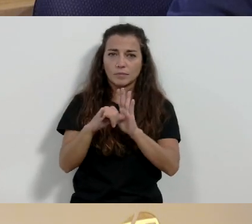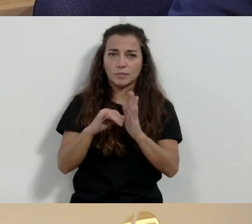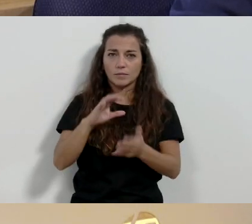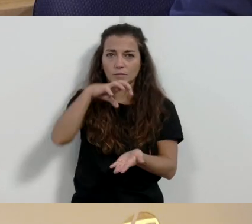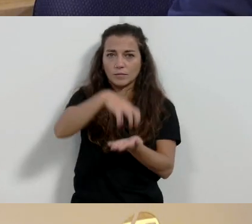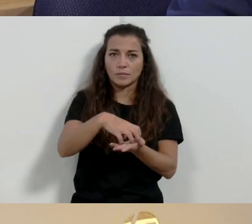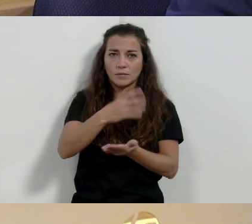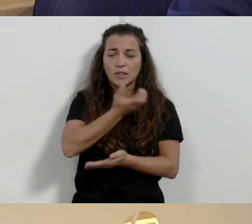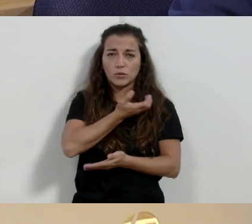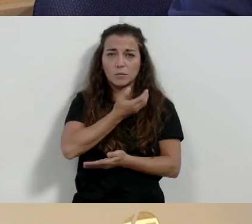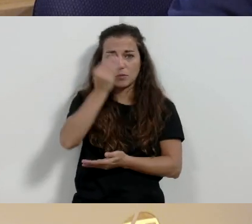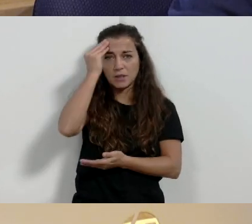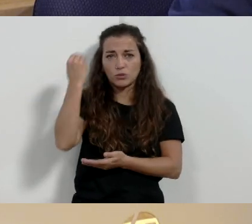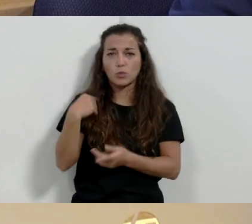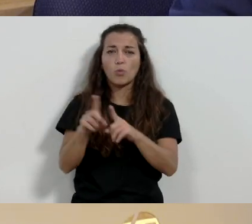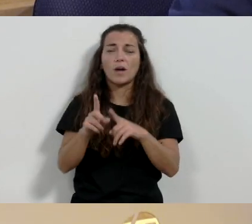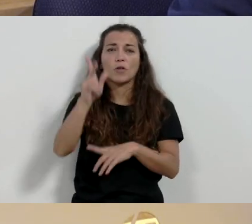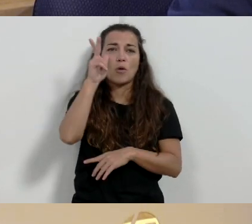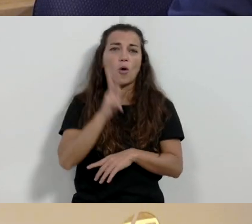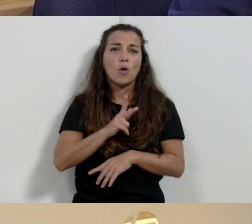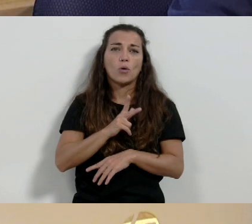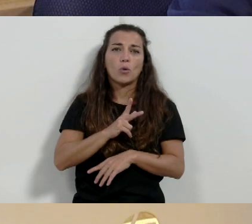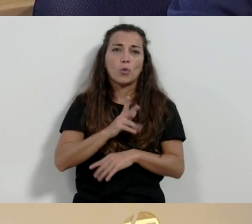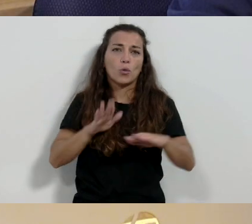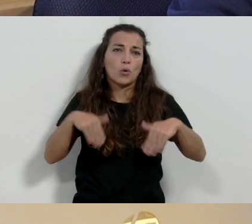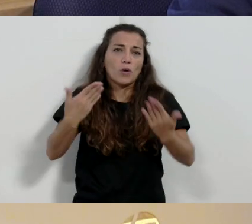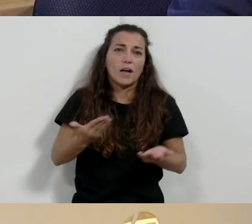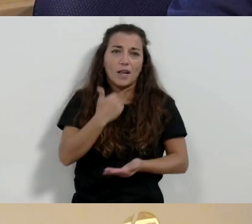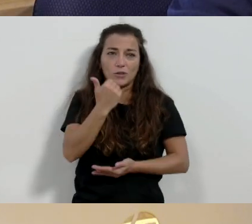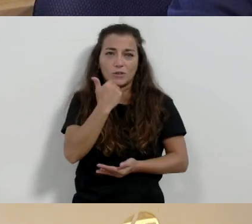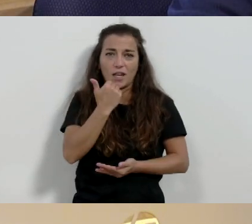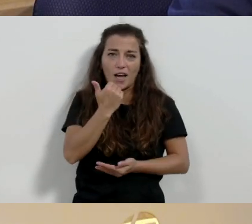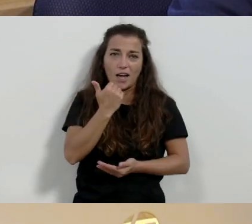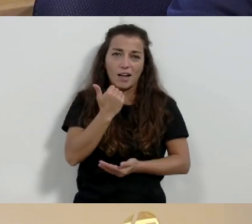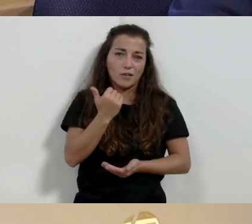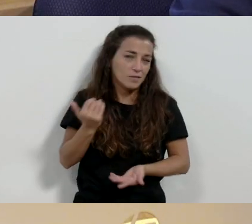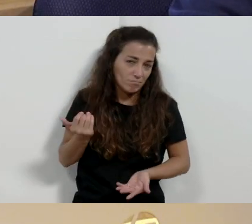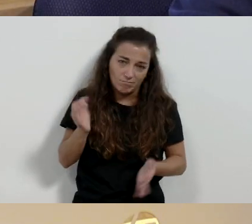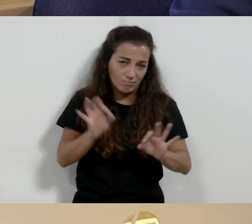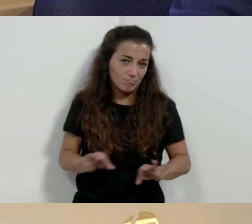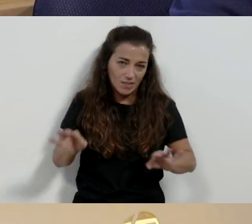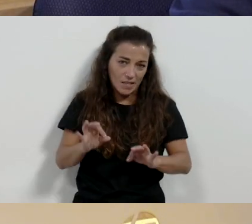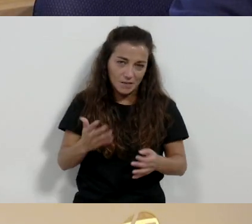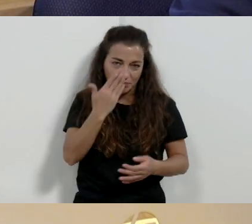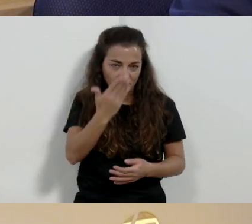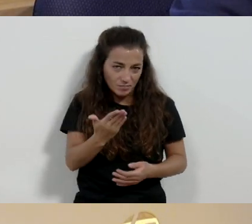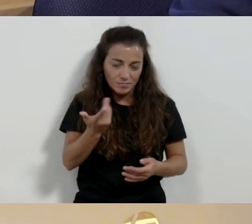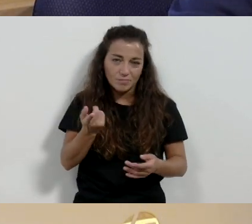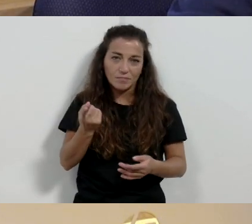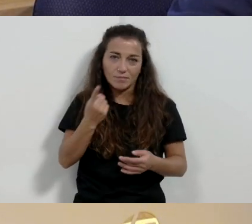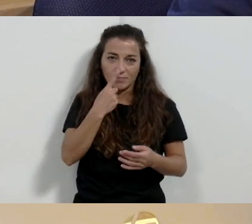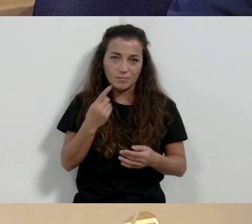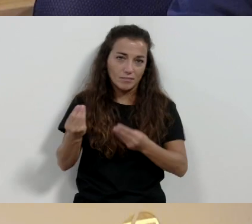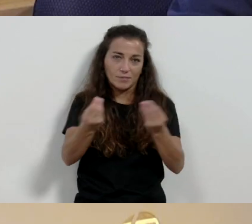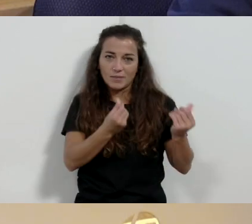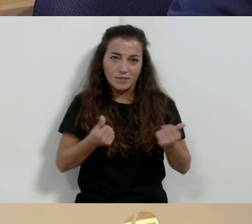regalos especialmente lujosos en este ayuntamiento. Eso que quede por adelantado la impresión que tiene